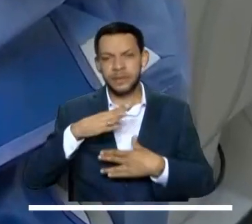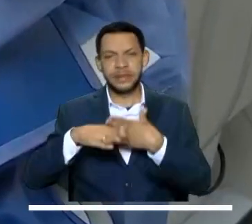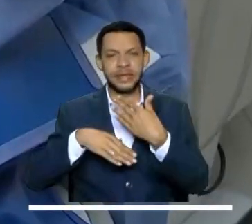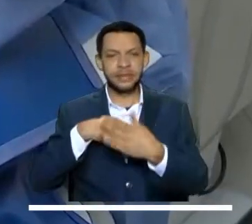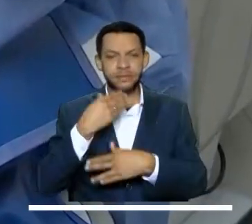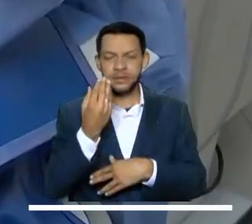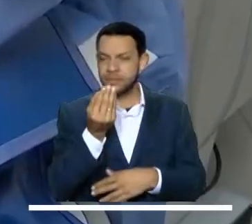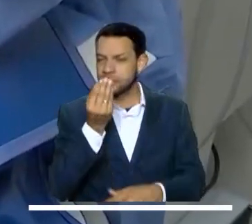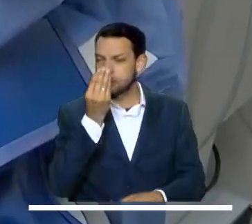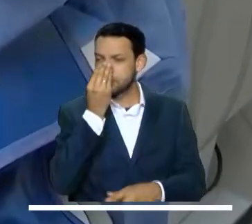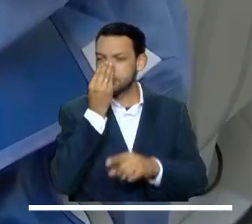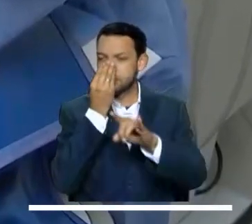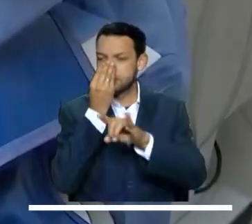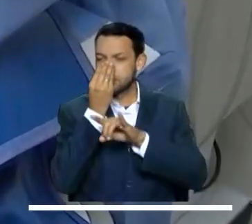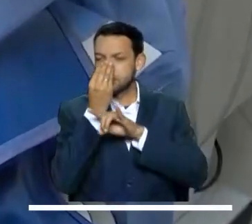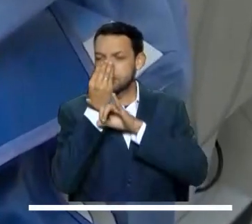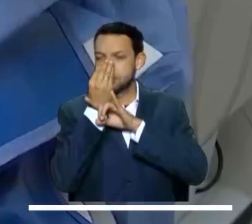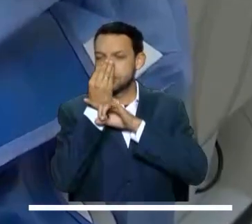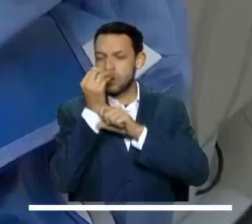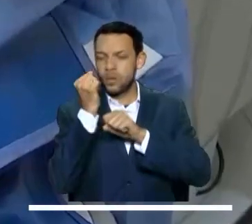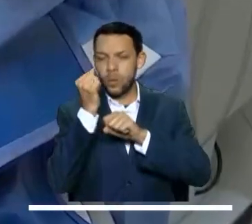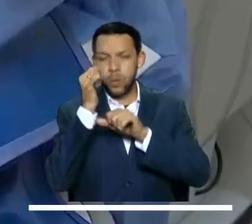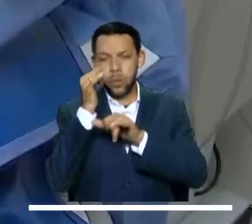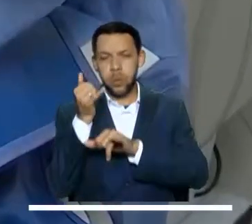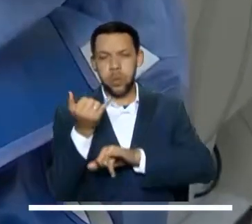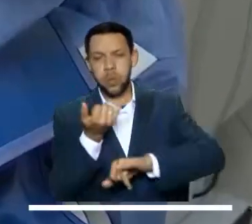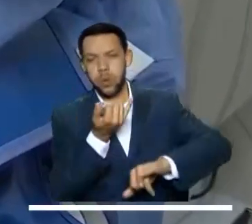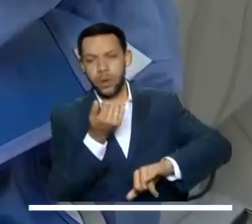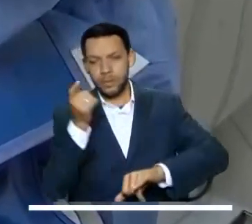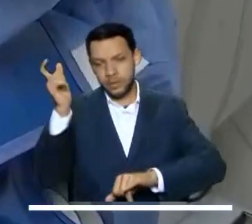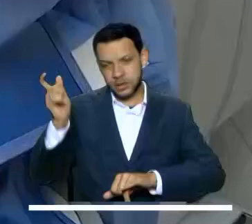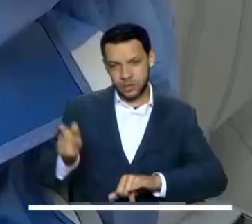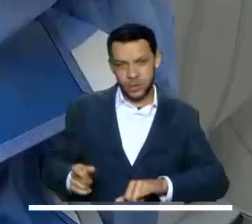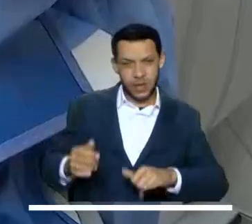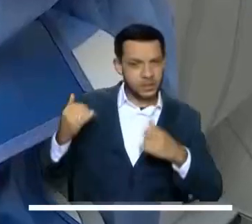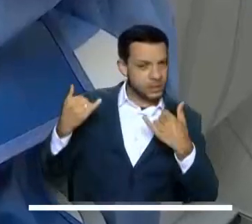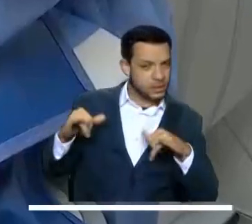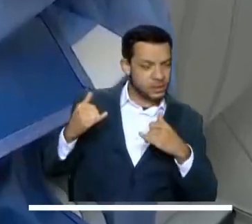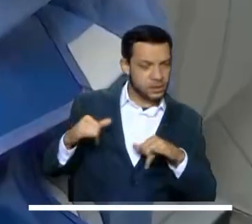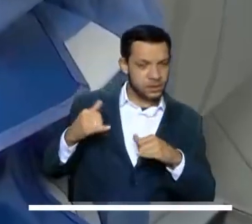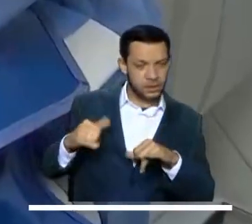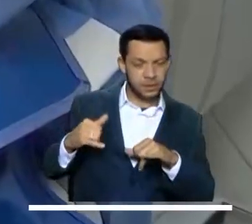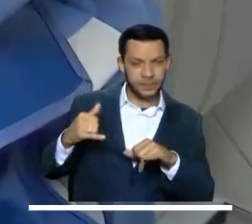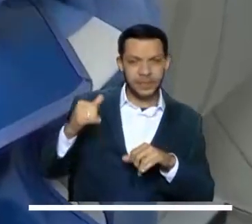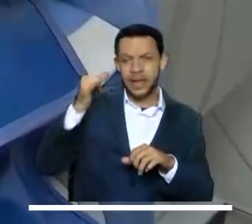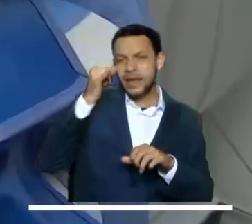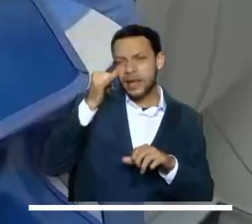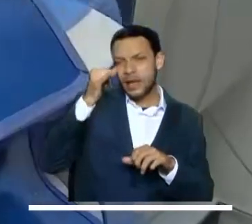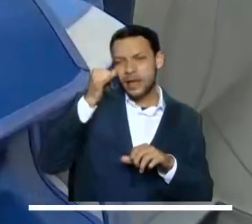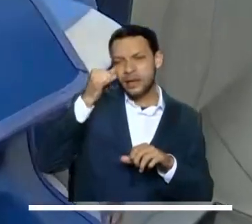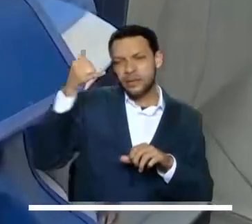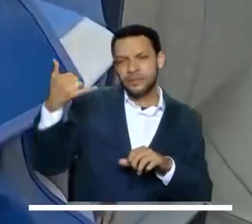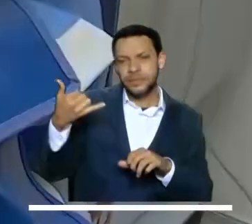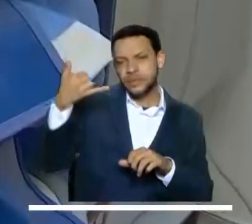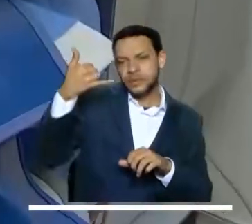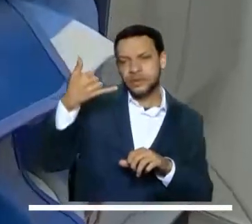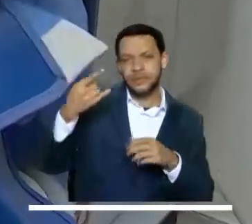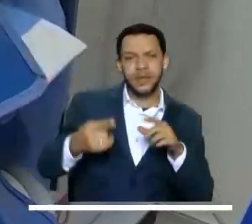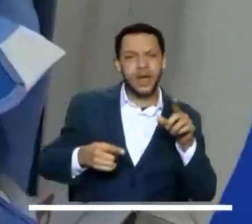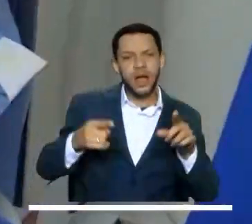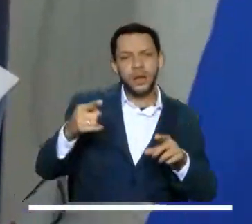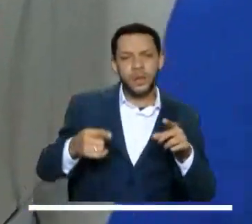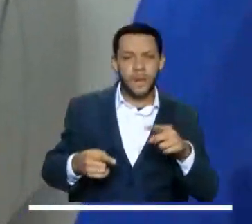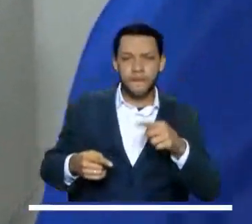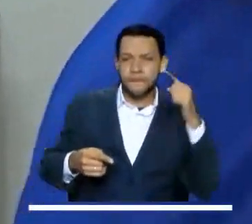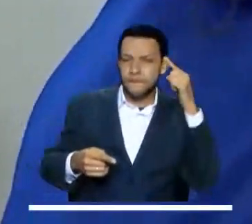sedación. Bueno, ya ella entra canalizada. Doctor Luis Guillermo, muchos me dijeron, ¿por qué no volvieron a